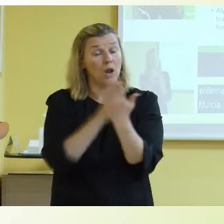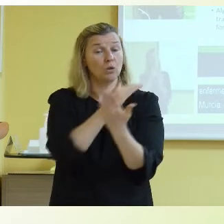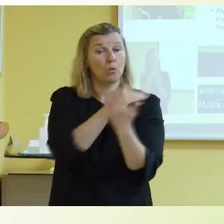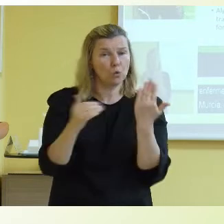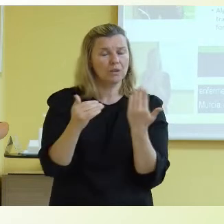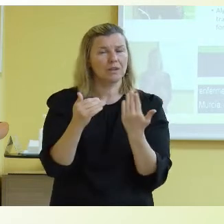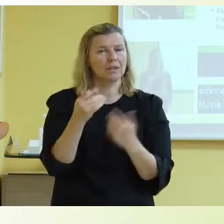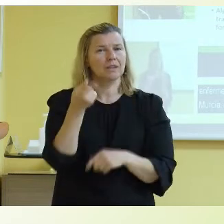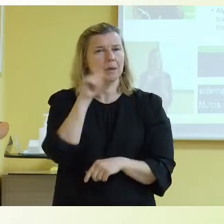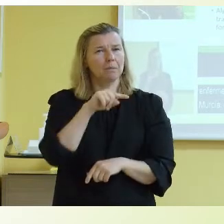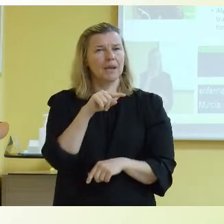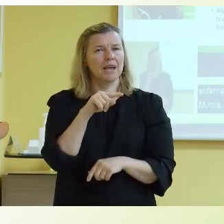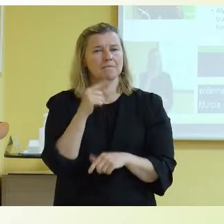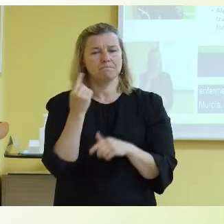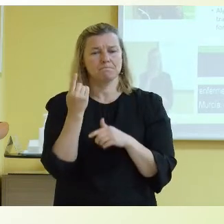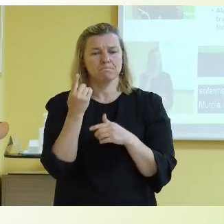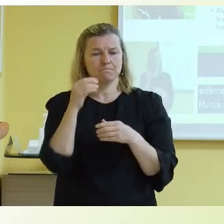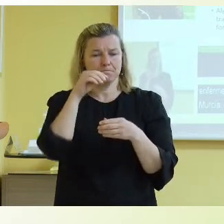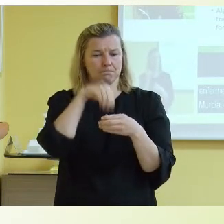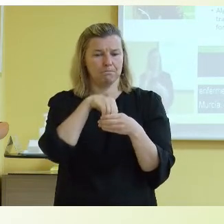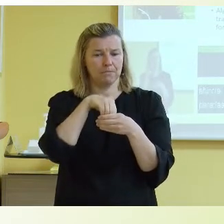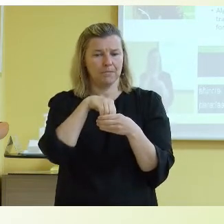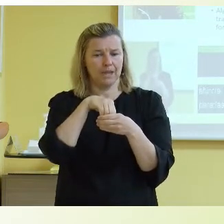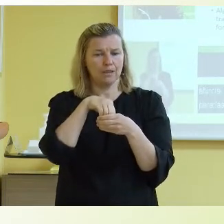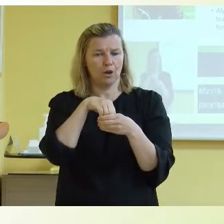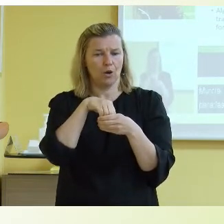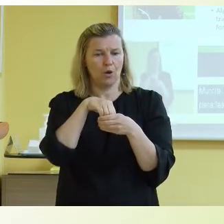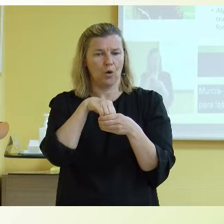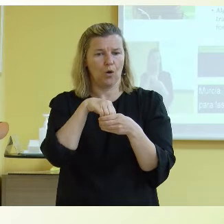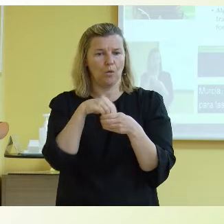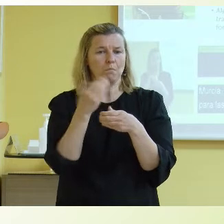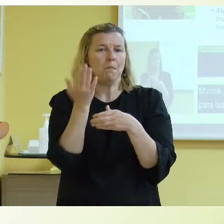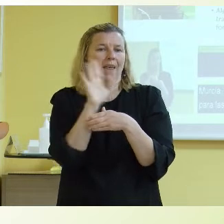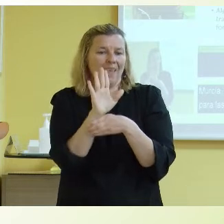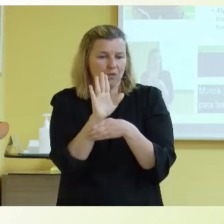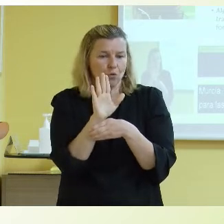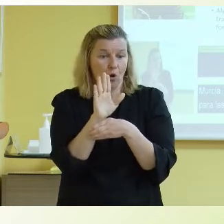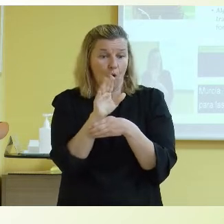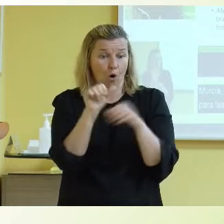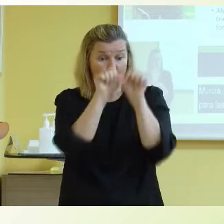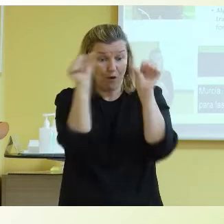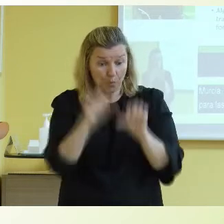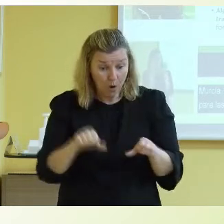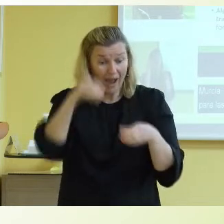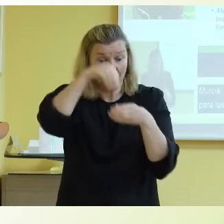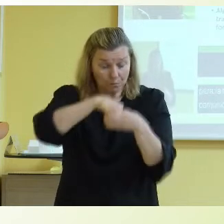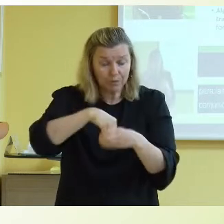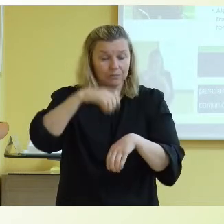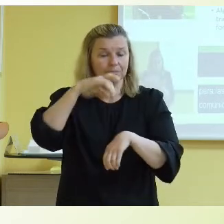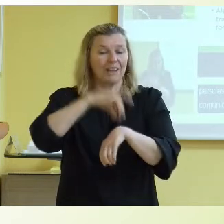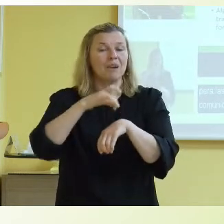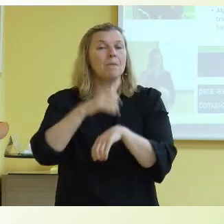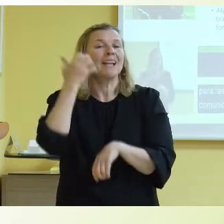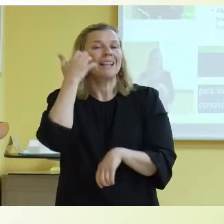que también presentan dentro del formulario algo para decir lo que tengo es una enfermedad rara. Lo cual, bueno, pues esas comunidades autónomas pretenden